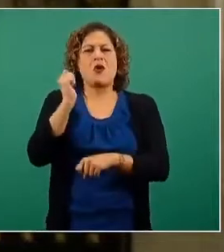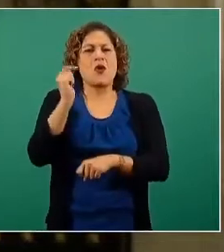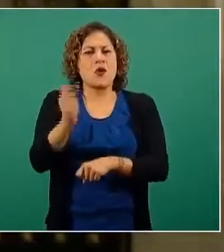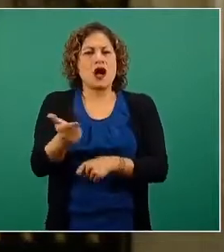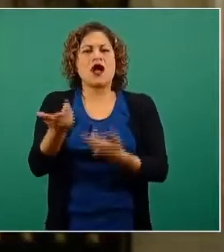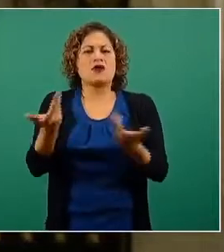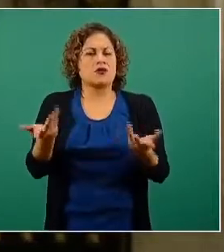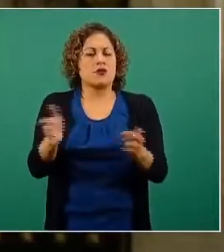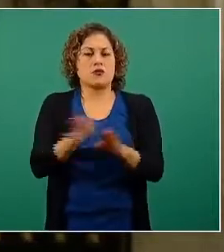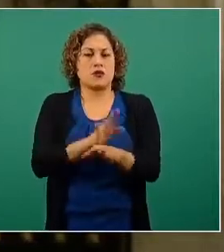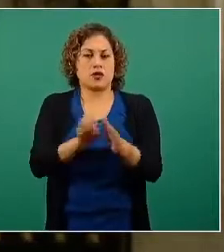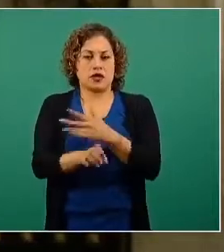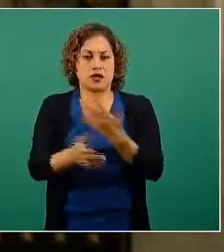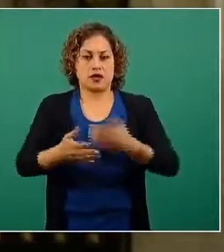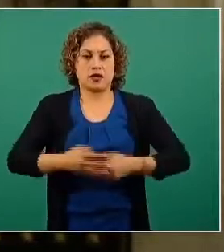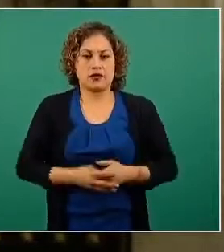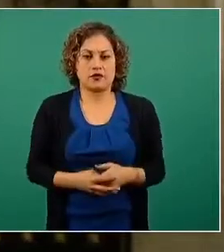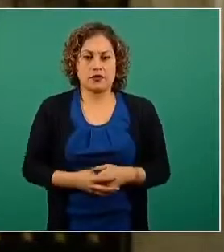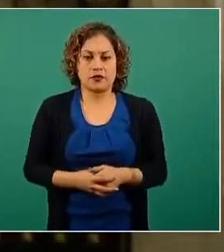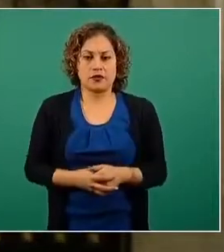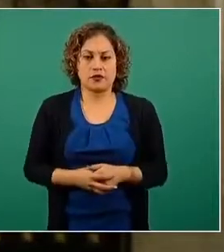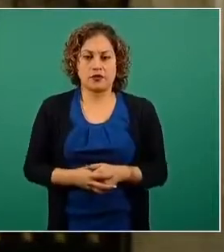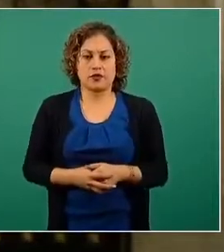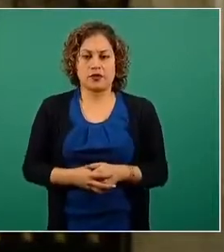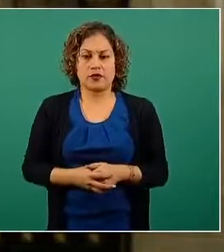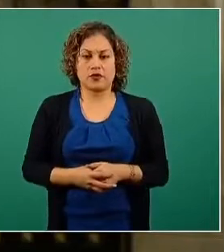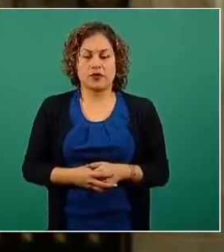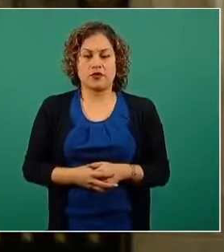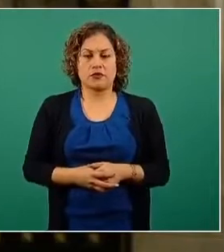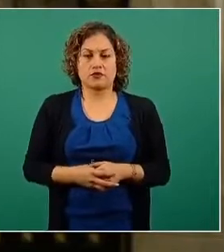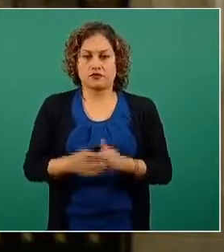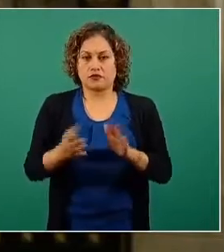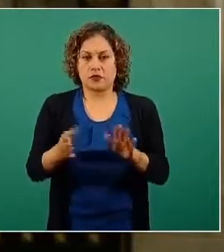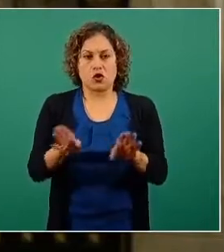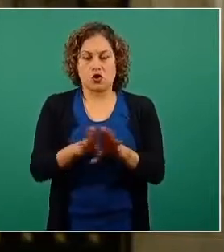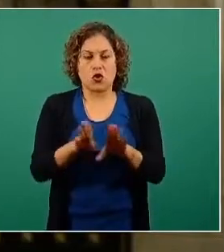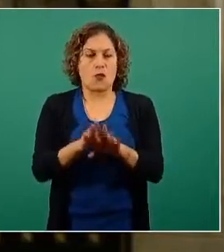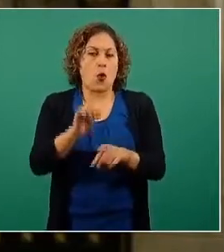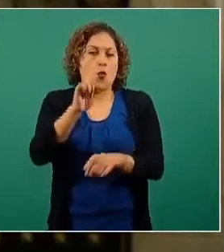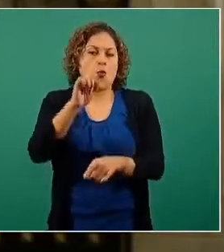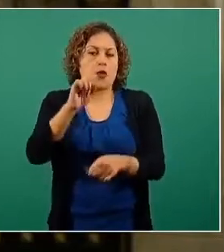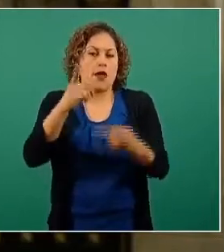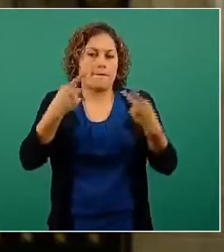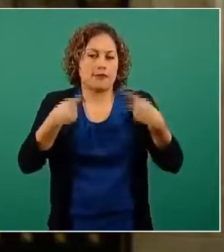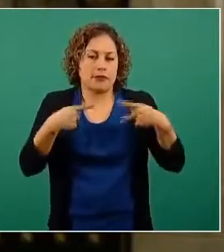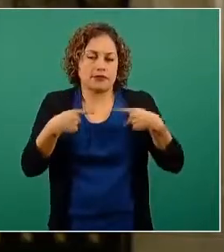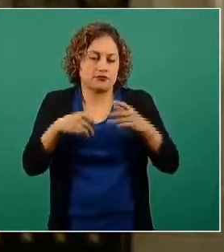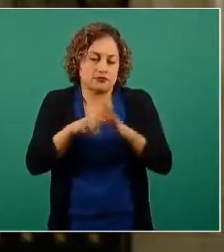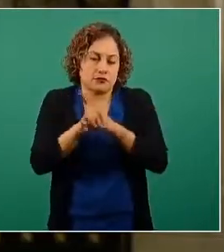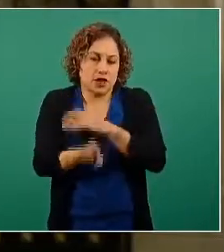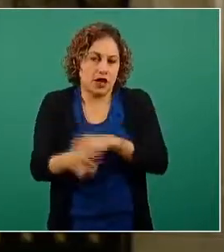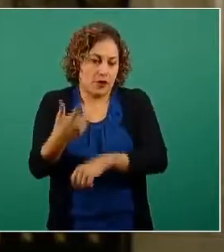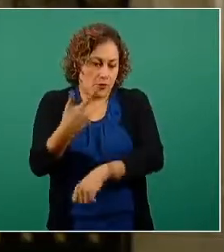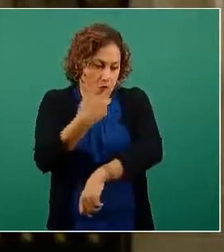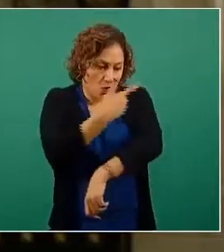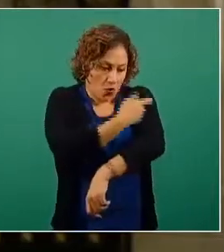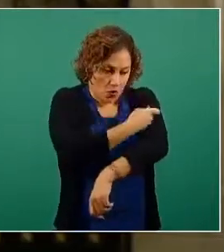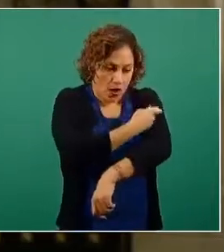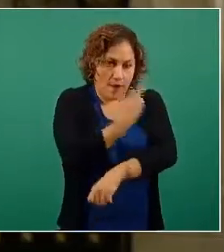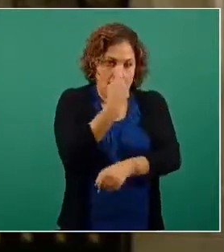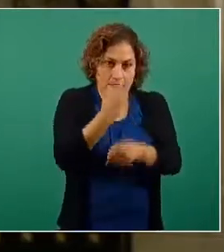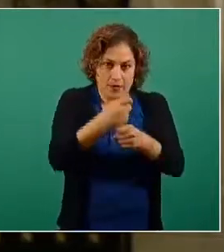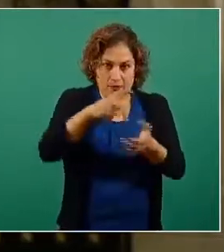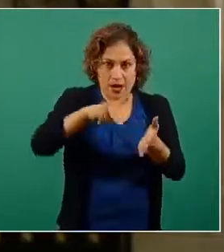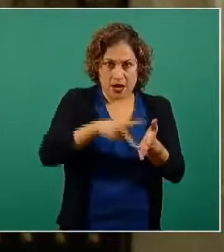de vacunar a una persona y ya no poder vacunarla con la segunda dosis. O sea, ¿por qué se cancelaría la primera y segunda dosis